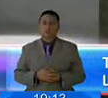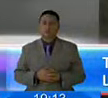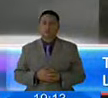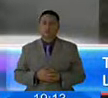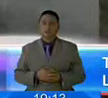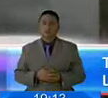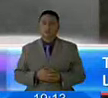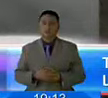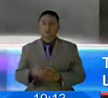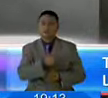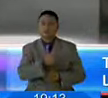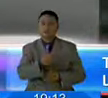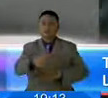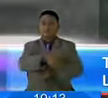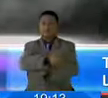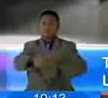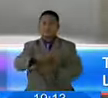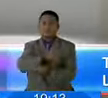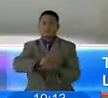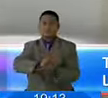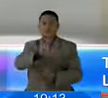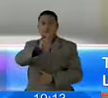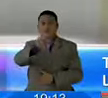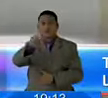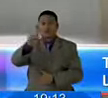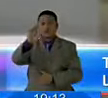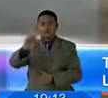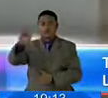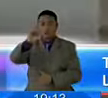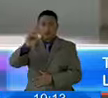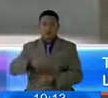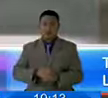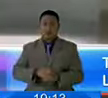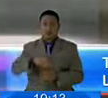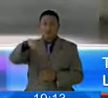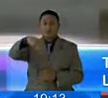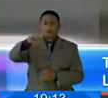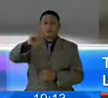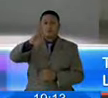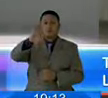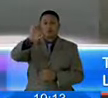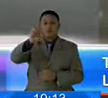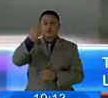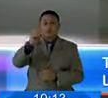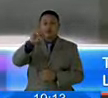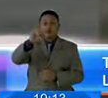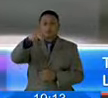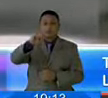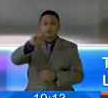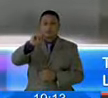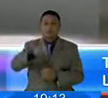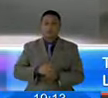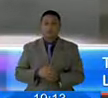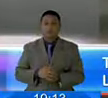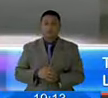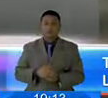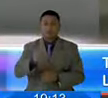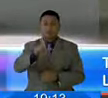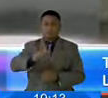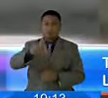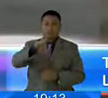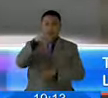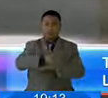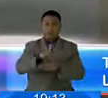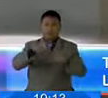Así lucían las calles en la cooperativa 31 de octubre en Monte Sinaí, con las fuertes lluvias que se registraron la tarde de este lunes